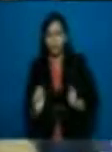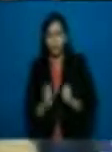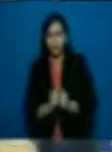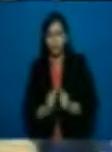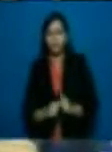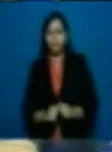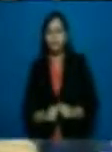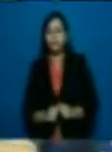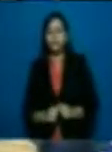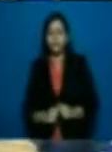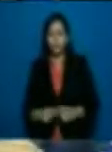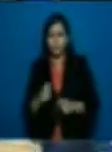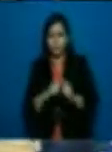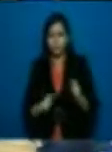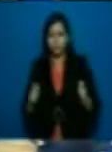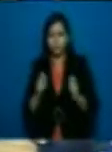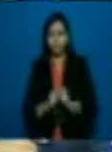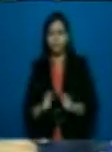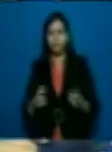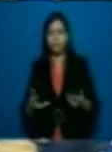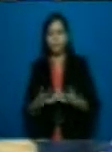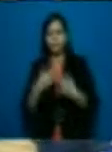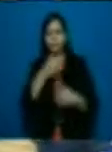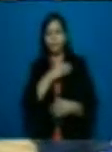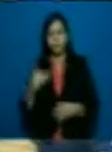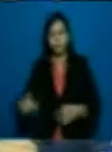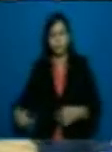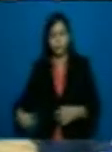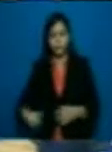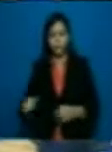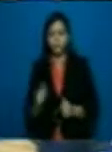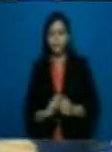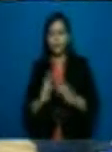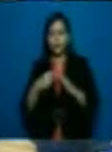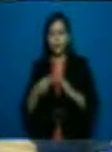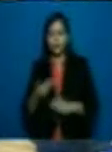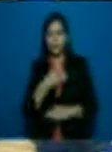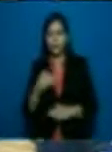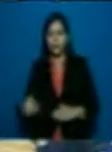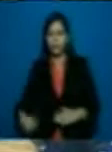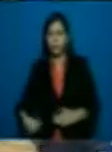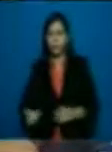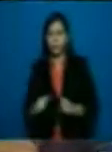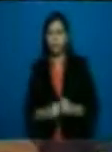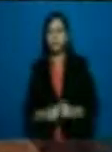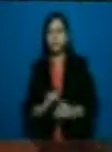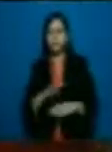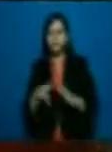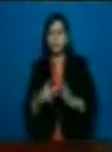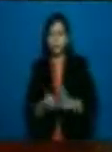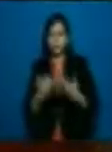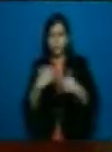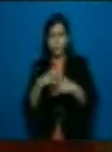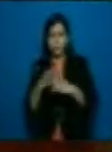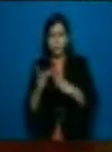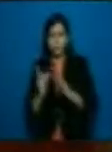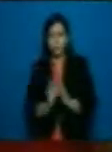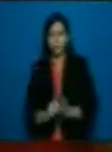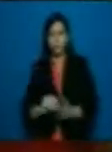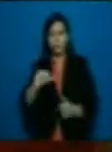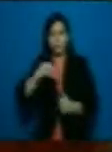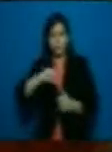excelentísimos colegas presidentes y vicepresidentes de poderes legislativos de centroamérica